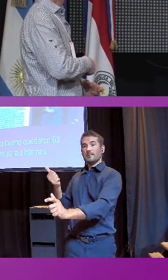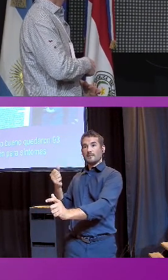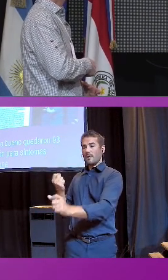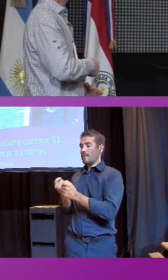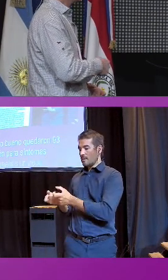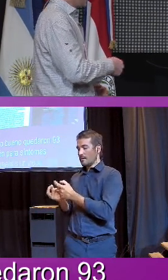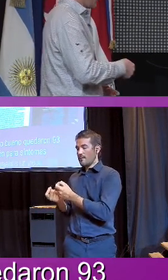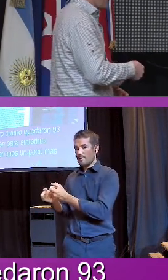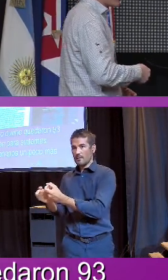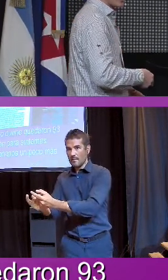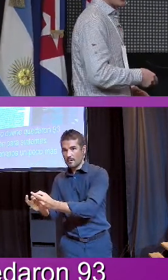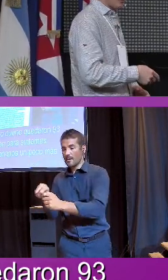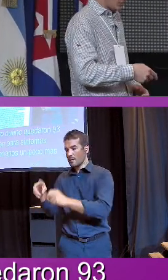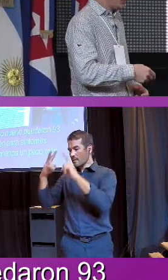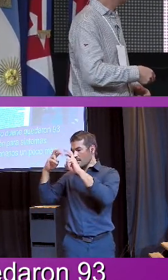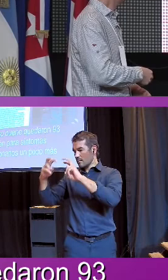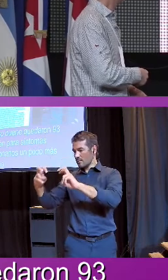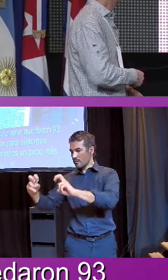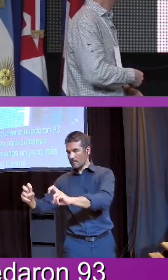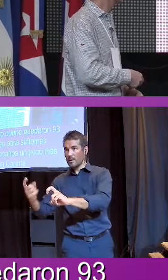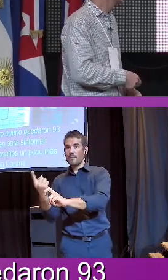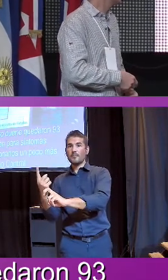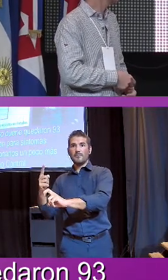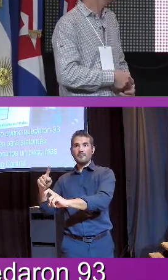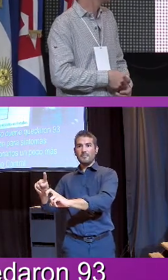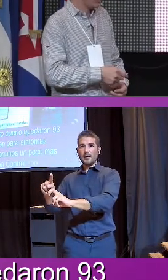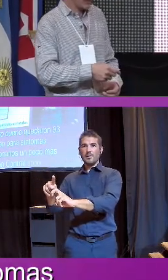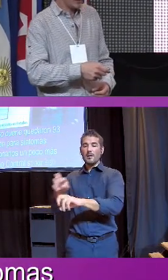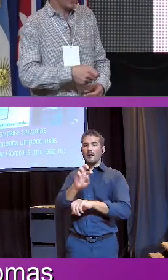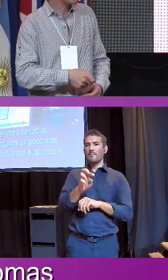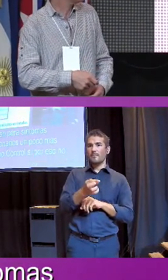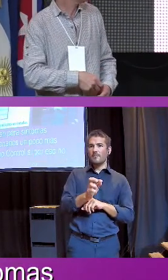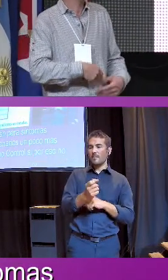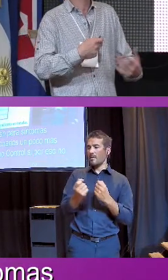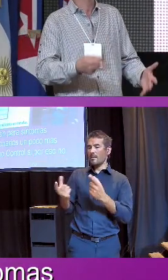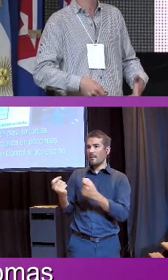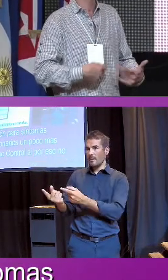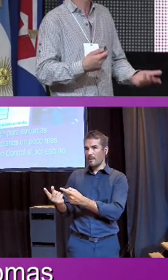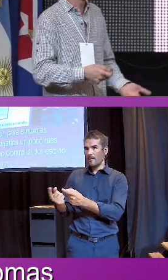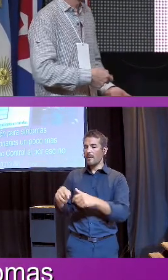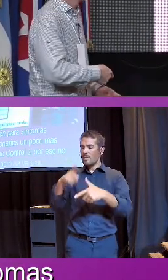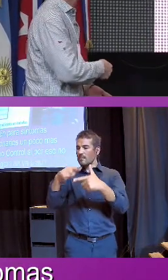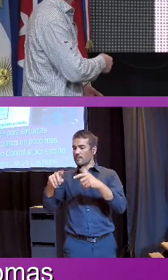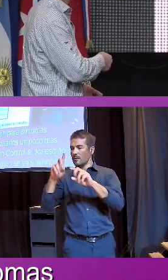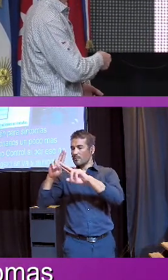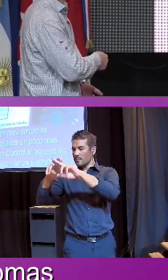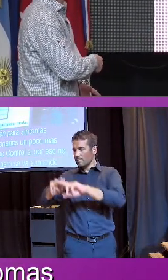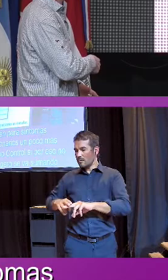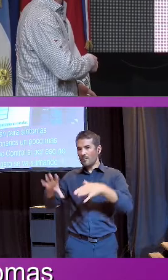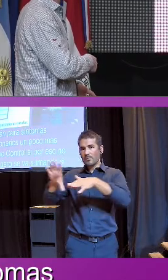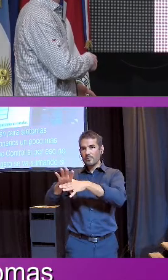un poco más estructurados, pero también sin grupo control, ¿sí? Por eso no permite sacar tantas conclusiones, pero se va sumando,